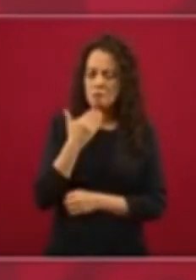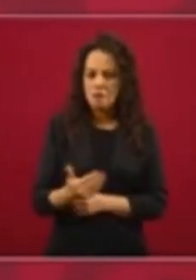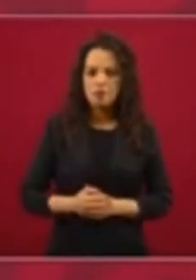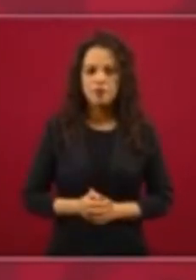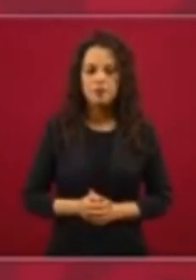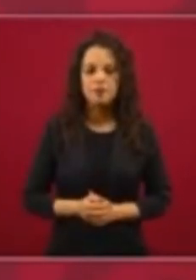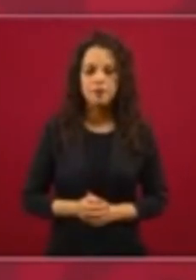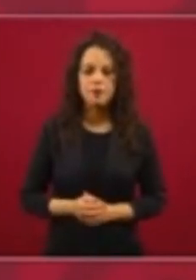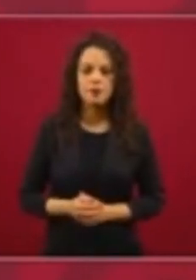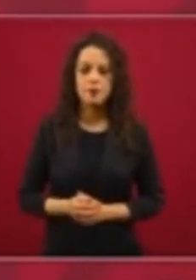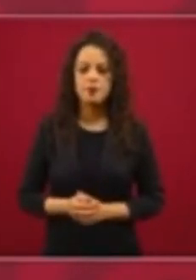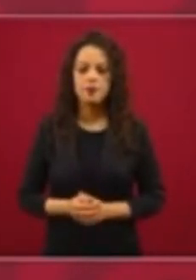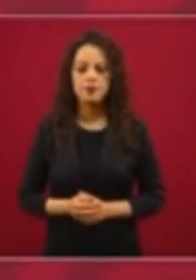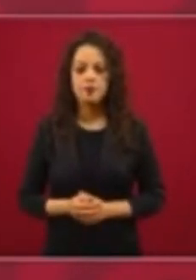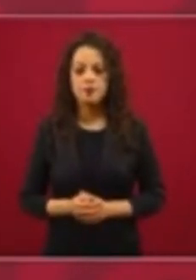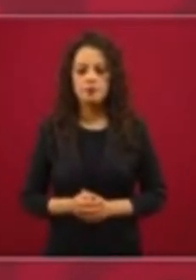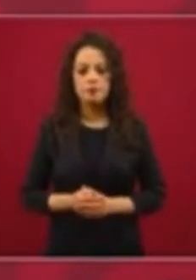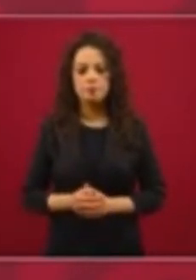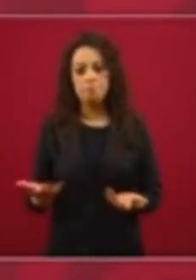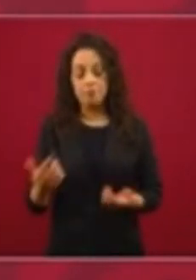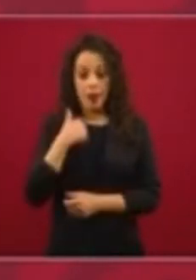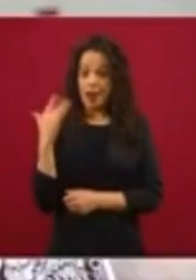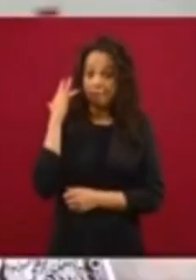No quiero presumir,